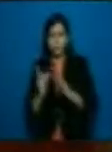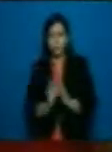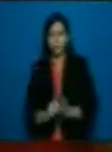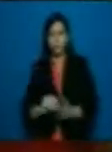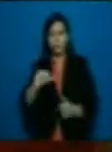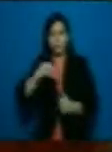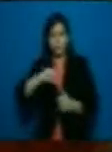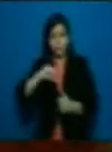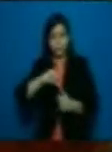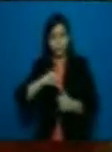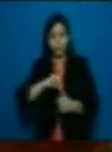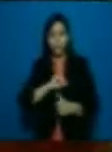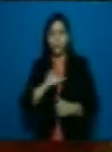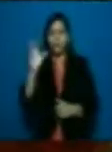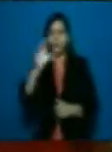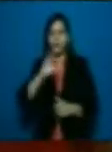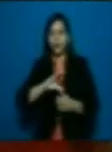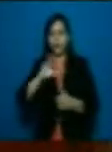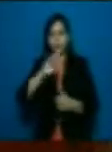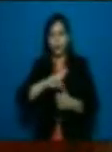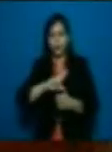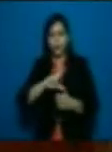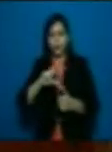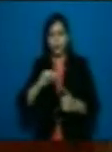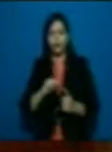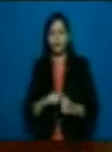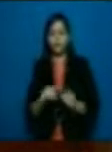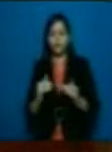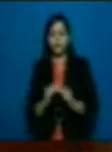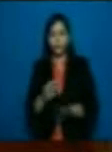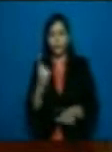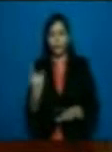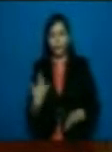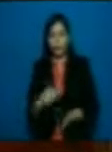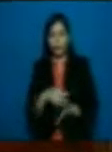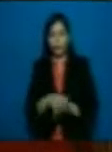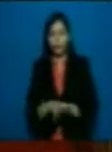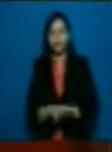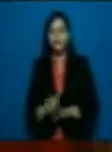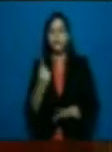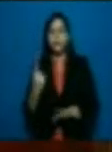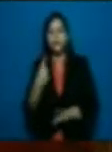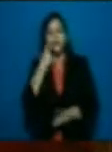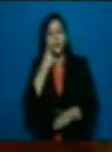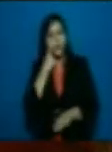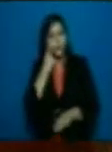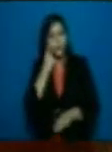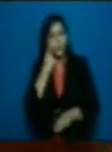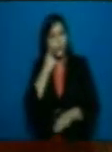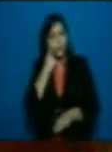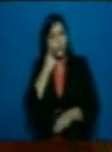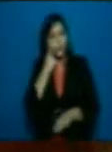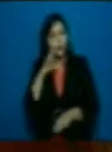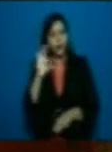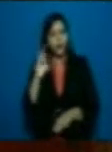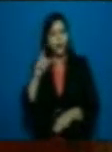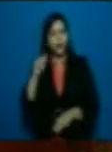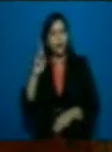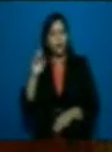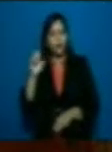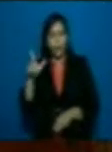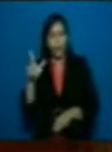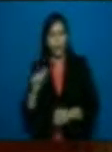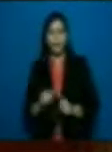y la cuenca del caribe integrantes y observadores del foprel